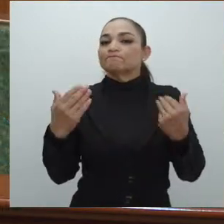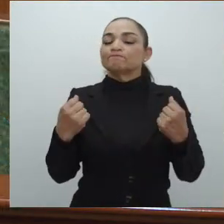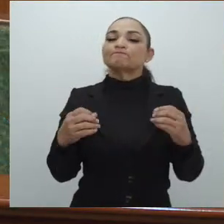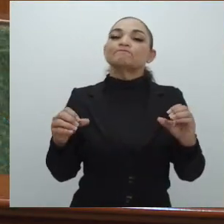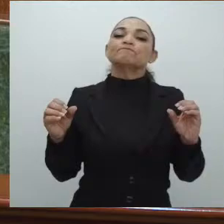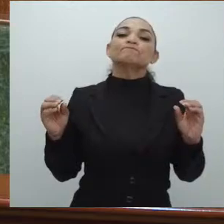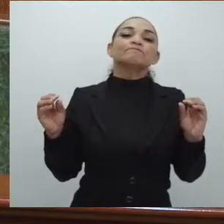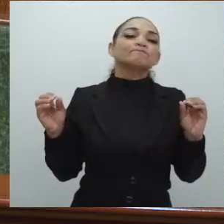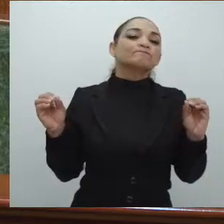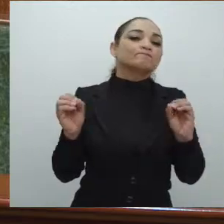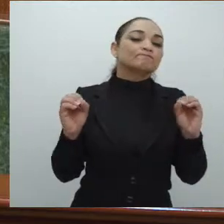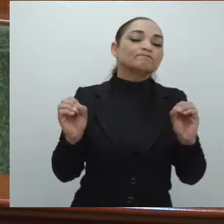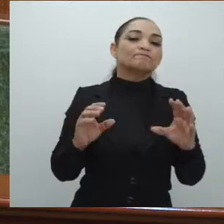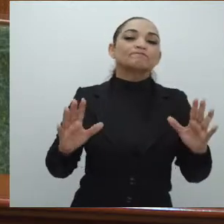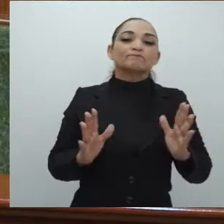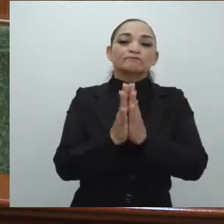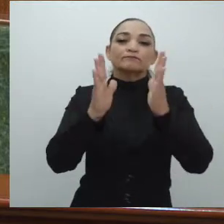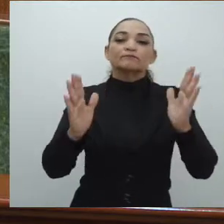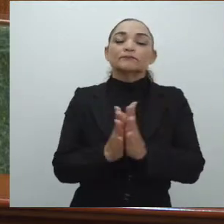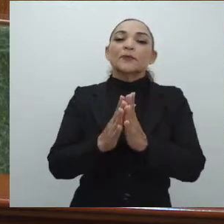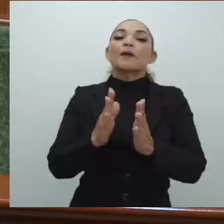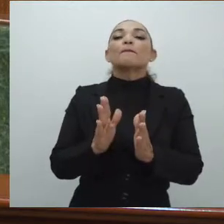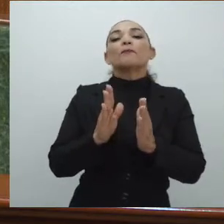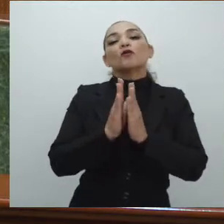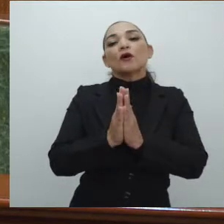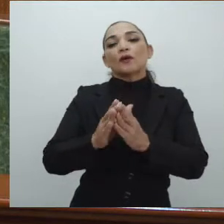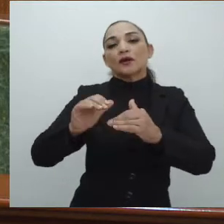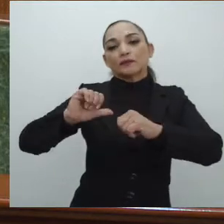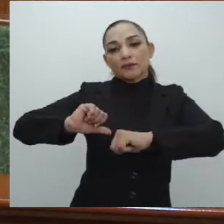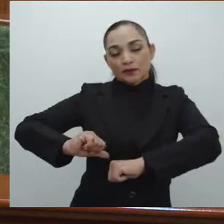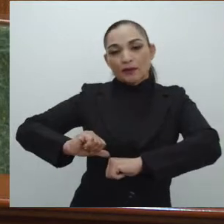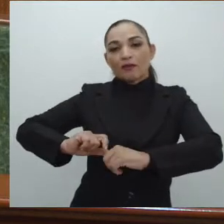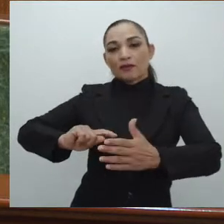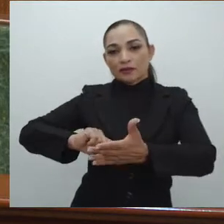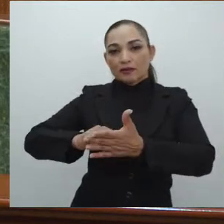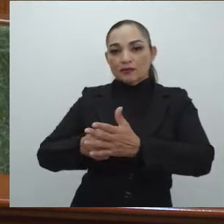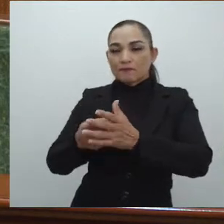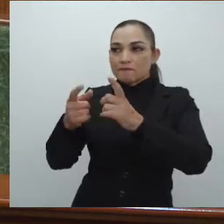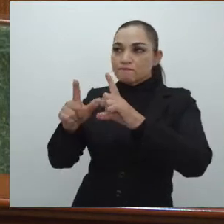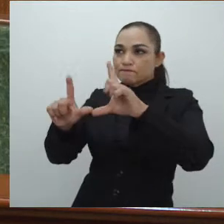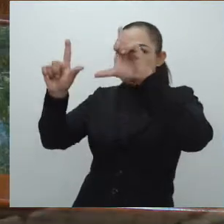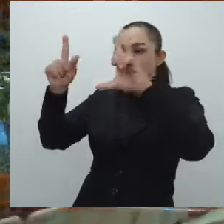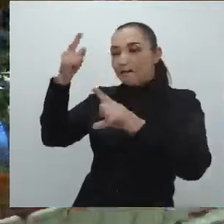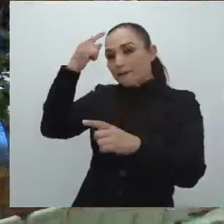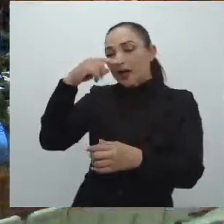área técnica abrir el tablero para recoger la votación a favor o en contra de este dictamen en lo general.